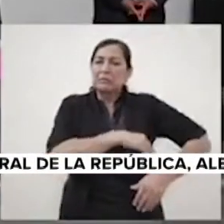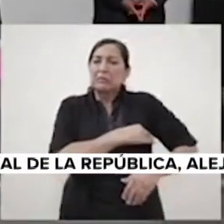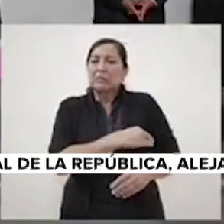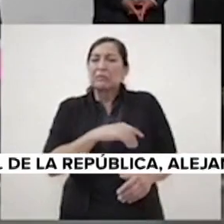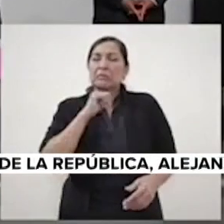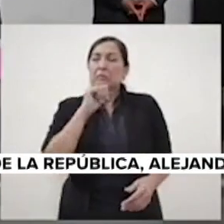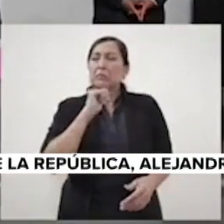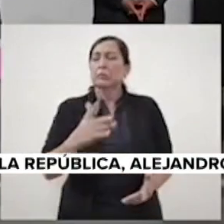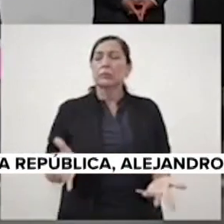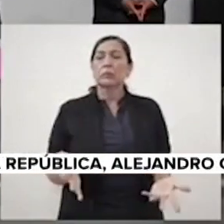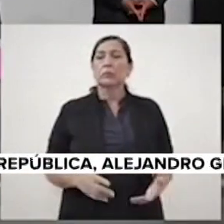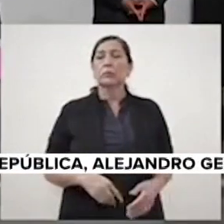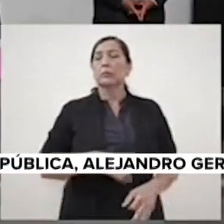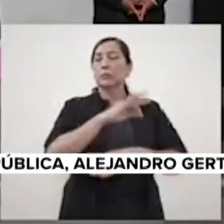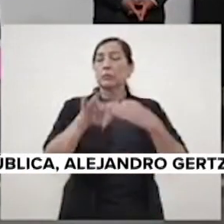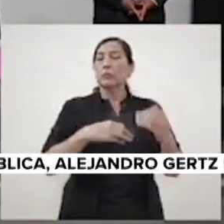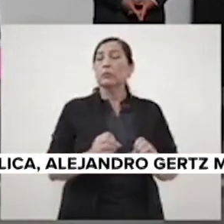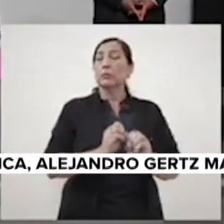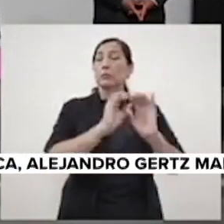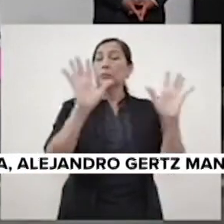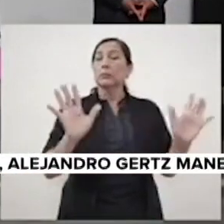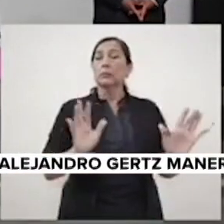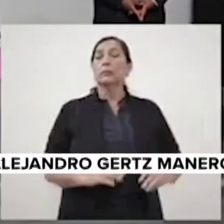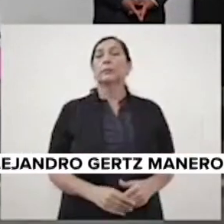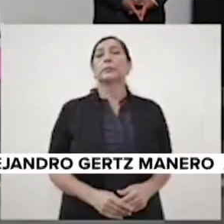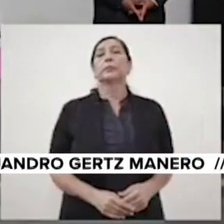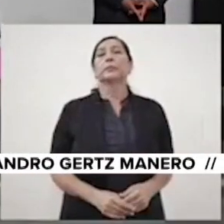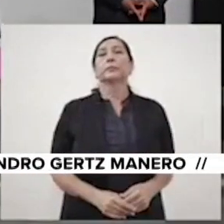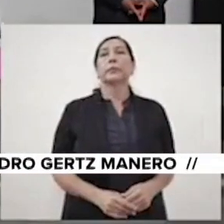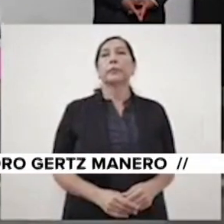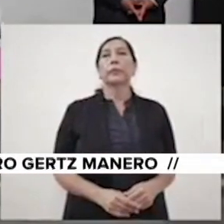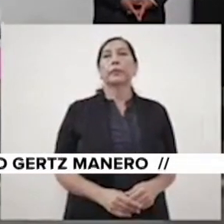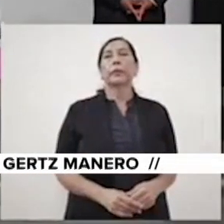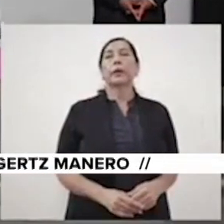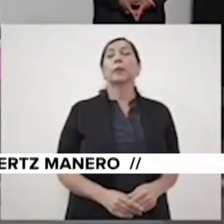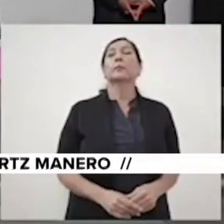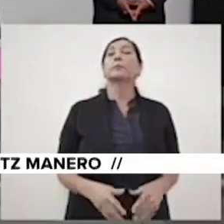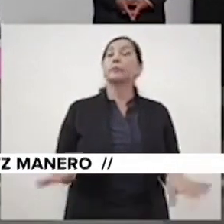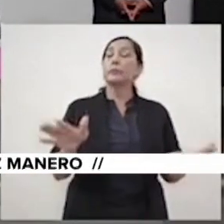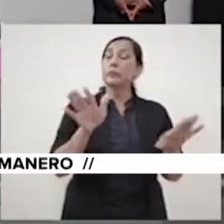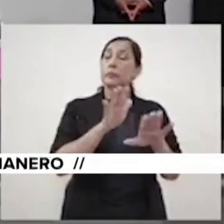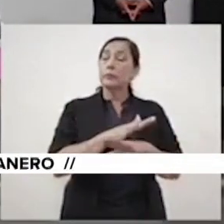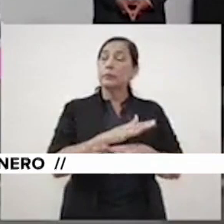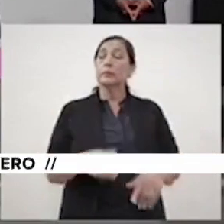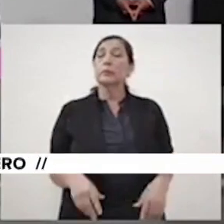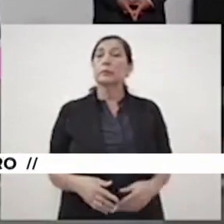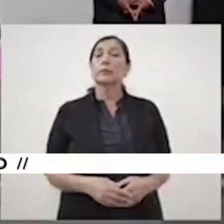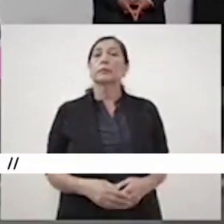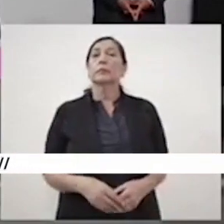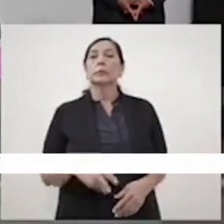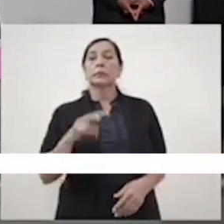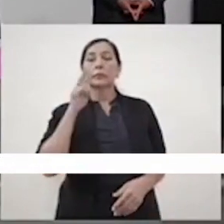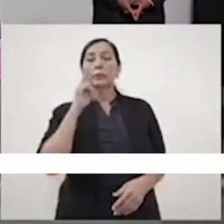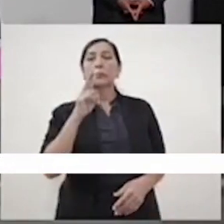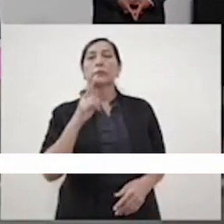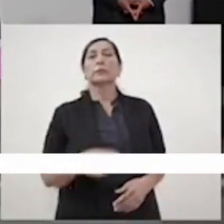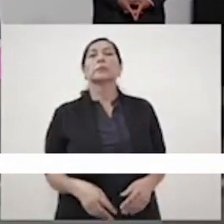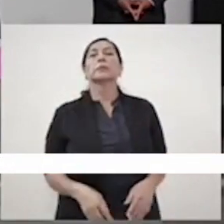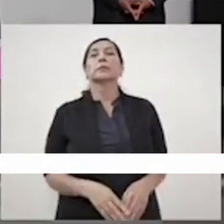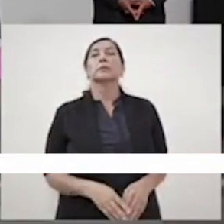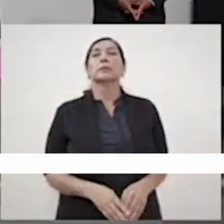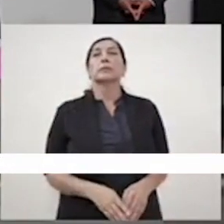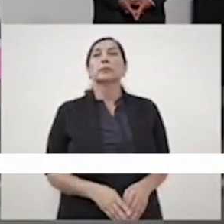mesa con ninguna asociación delictuosa. Al contrario, estamos enfrentando